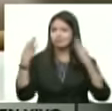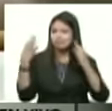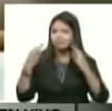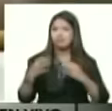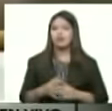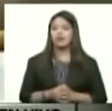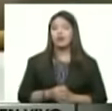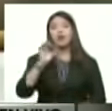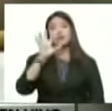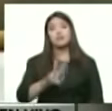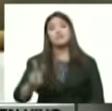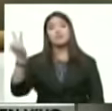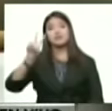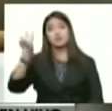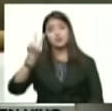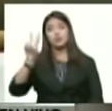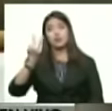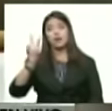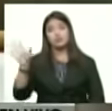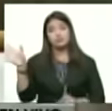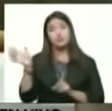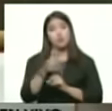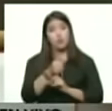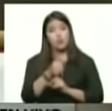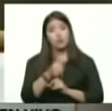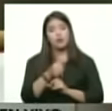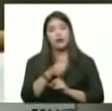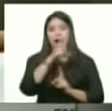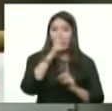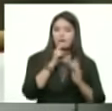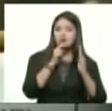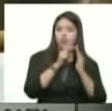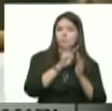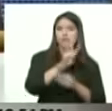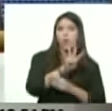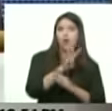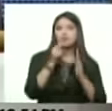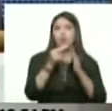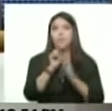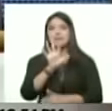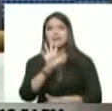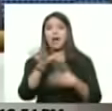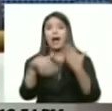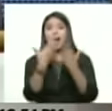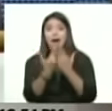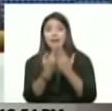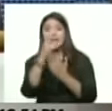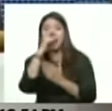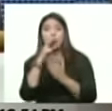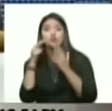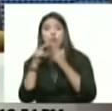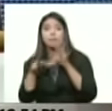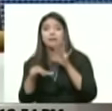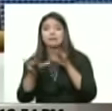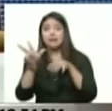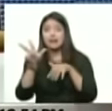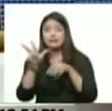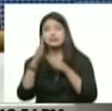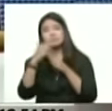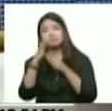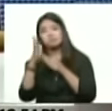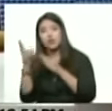Y Venezuela logró, entre los años 2004-2005 hasta el año 2013, mediados del